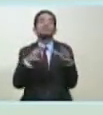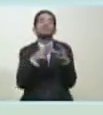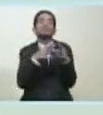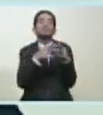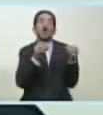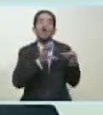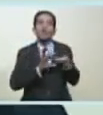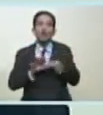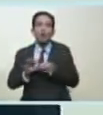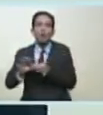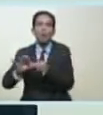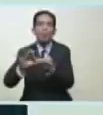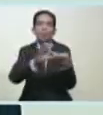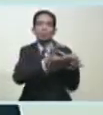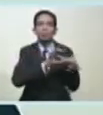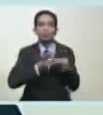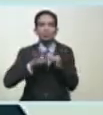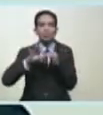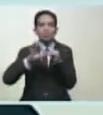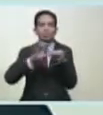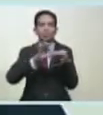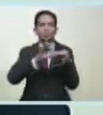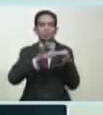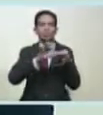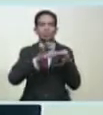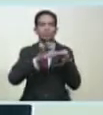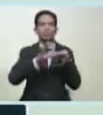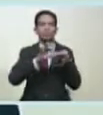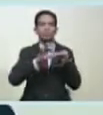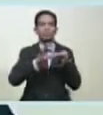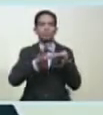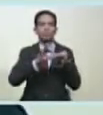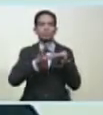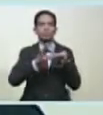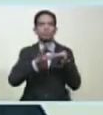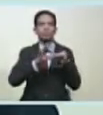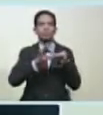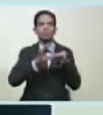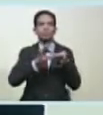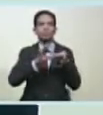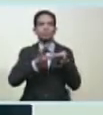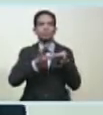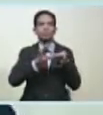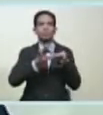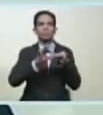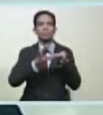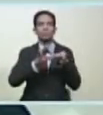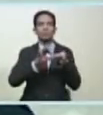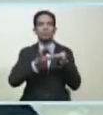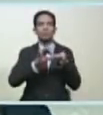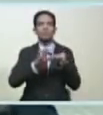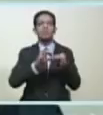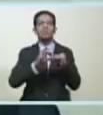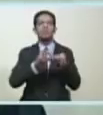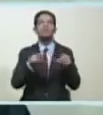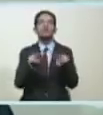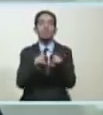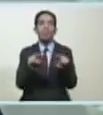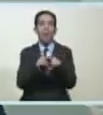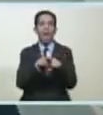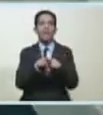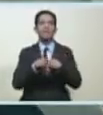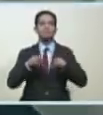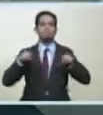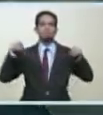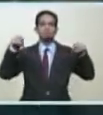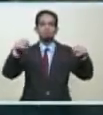juntos, grande, si remamos todos, uno. Dos, uno, dos, uno,